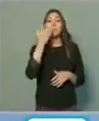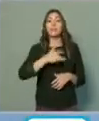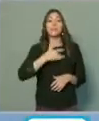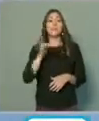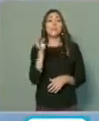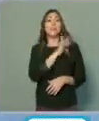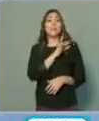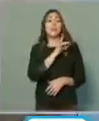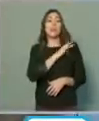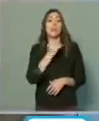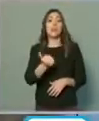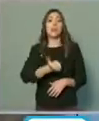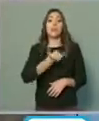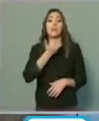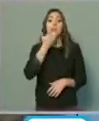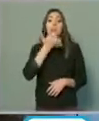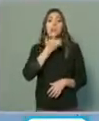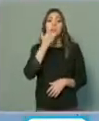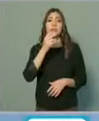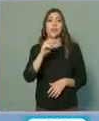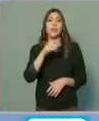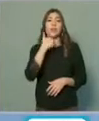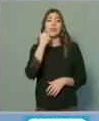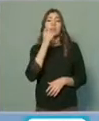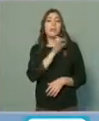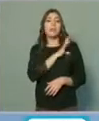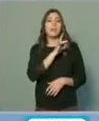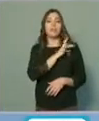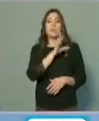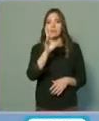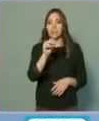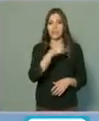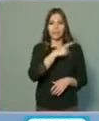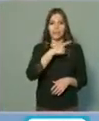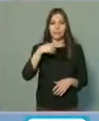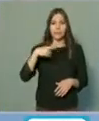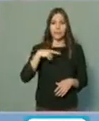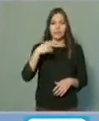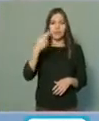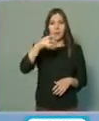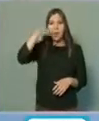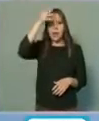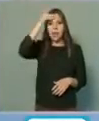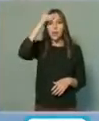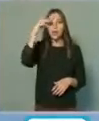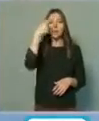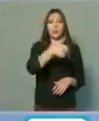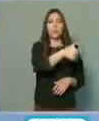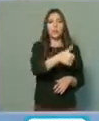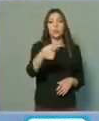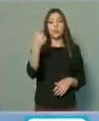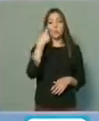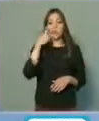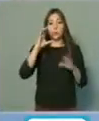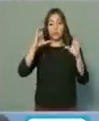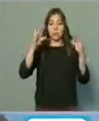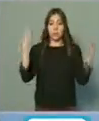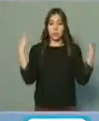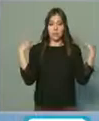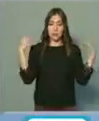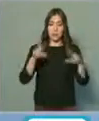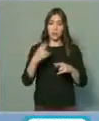Y cuando evitas cometer un error, estás realmente impidiendo tu propio aprendizaje. Entonces, ojo maestros,